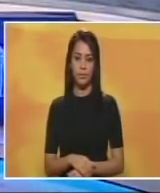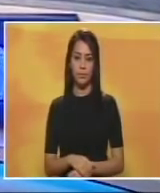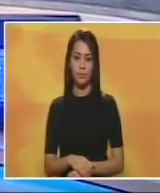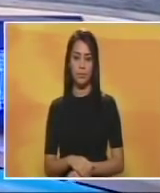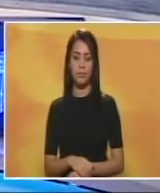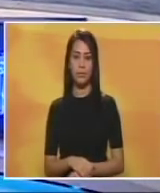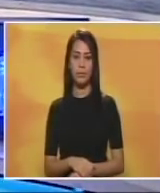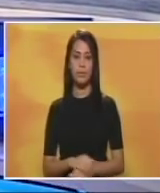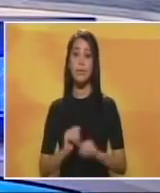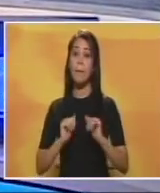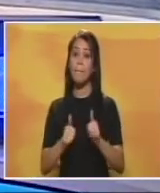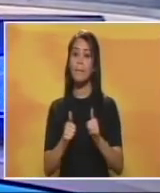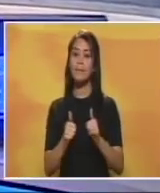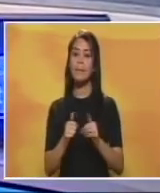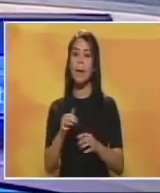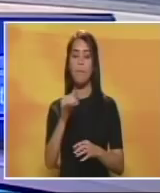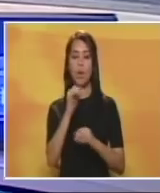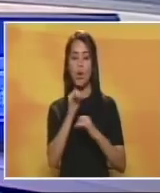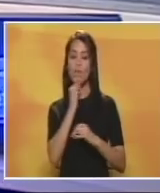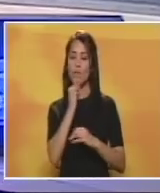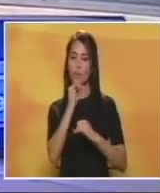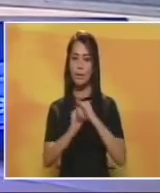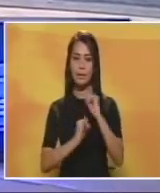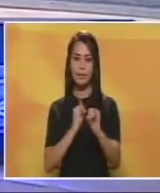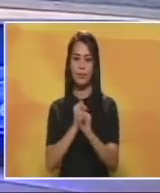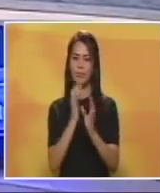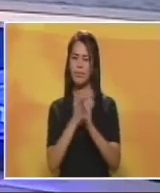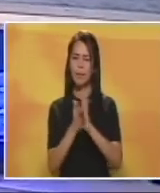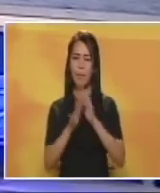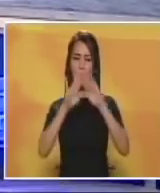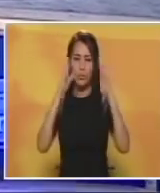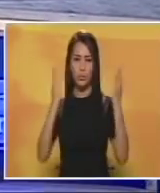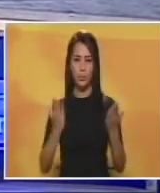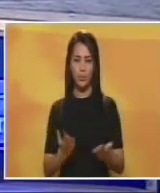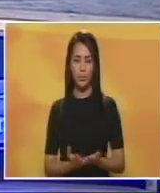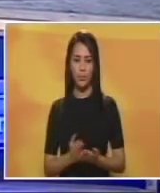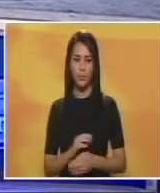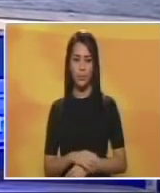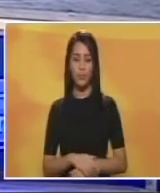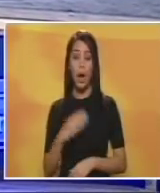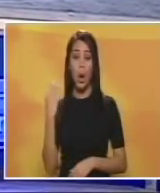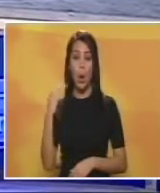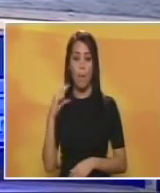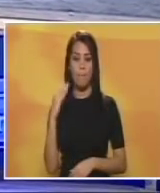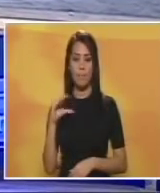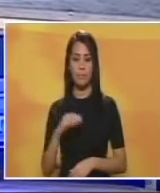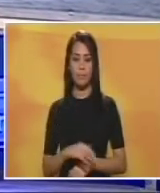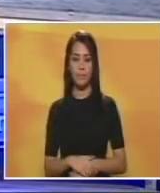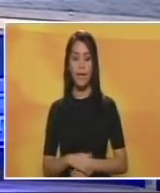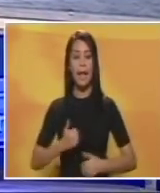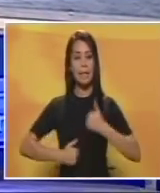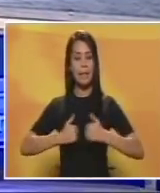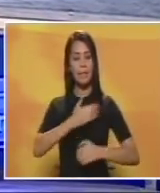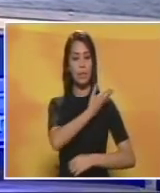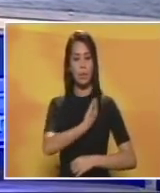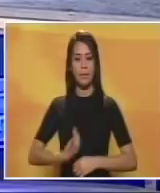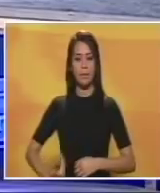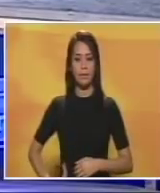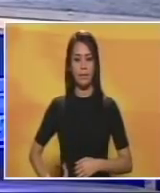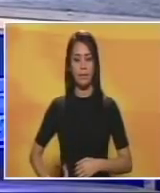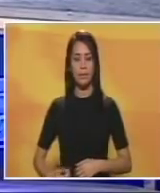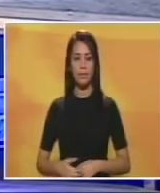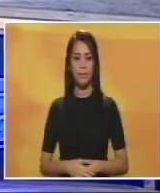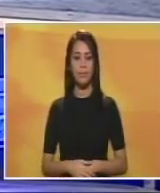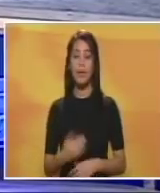De inmediato iniciamos el recorrido por las notas internacionales en lo que pasa en el mundo y lo hacemos en Colombia. El candidato presidencial uribista Iván